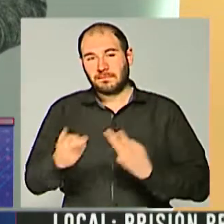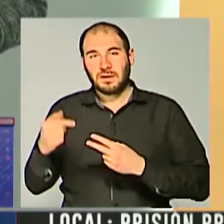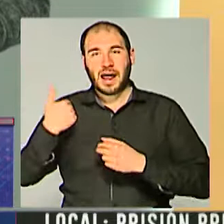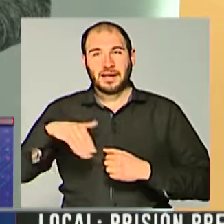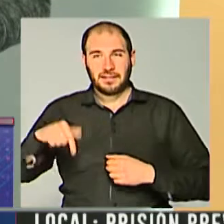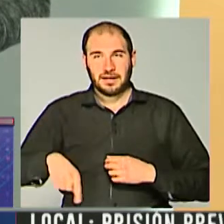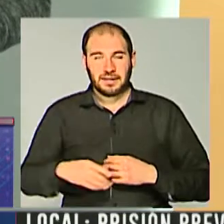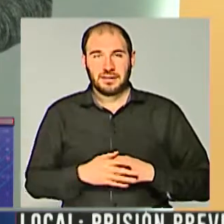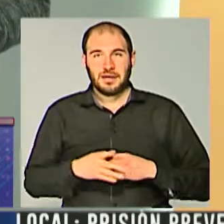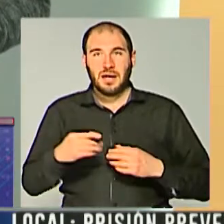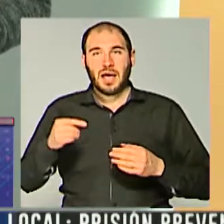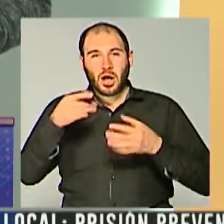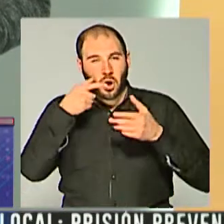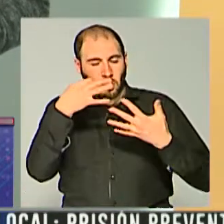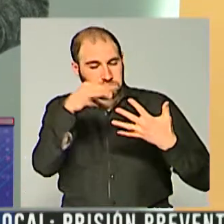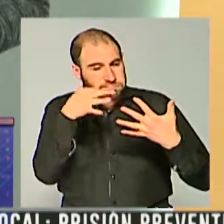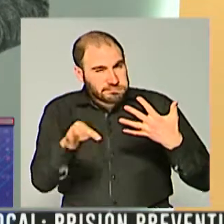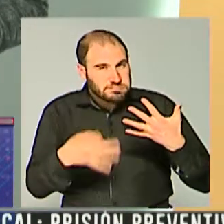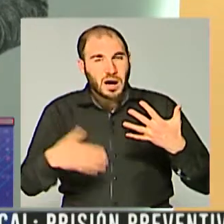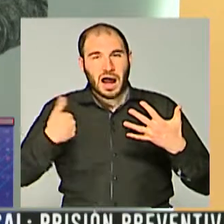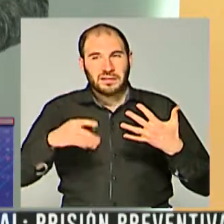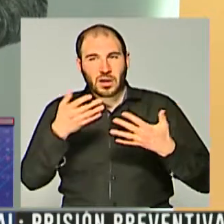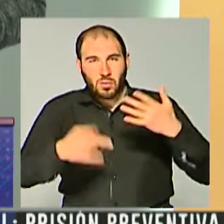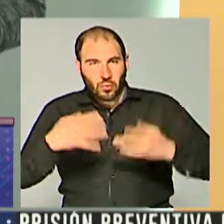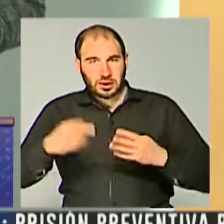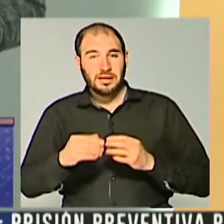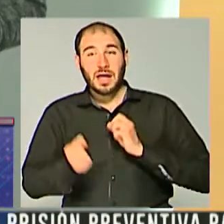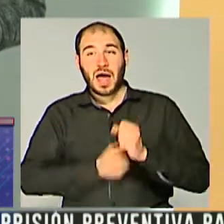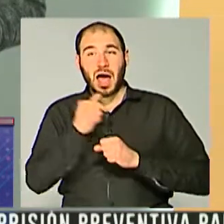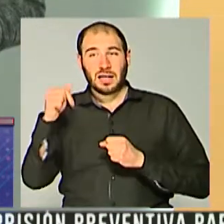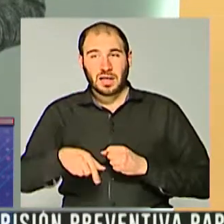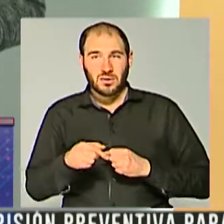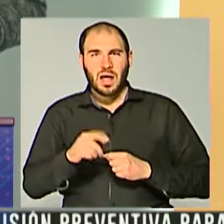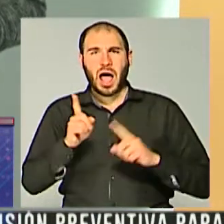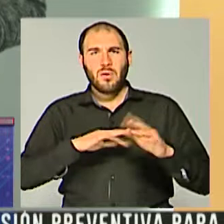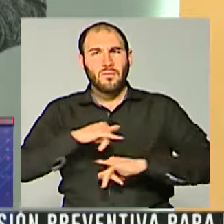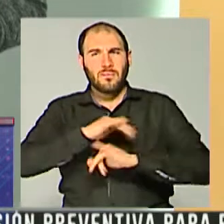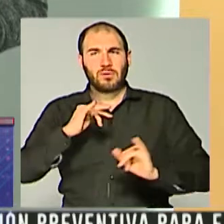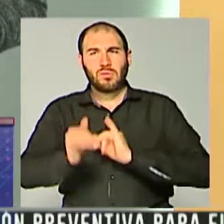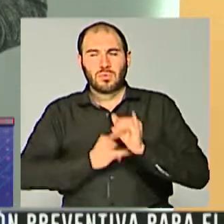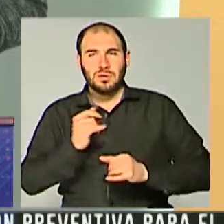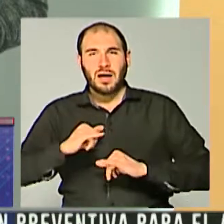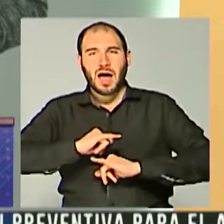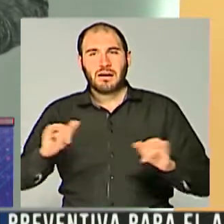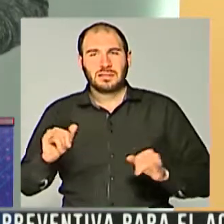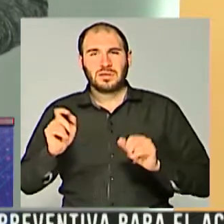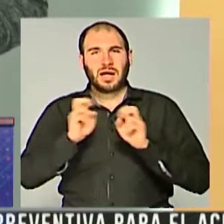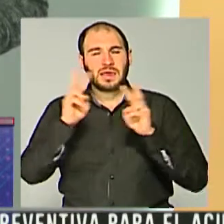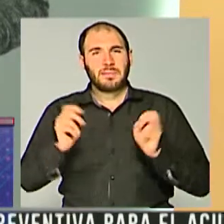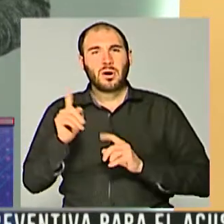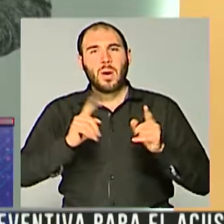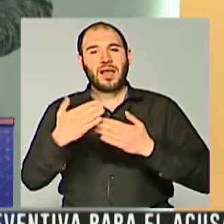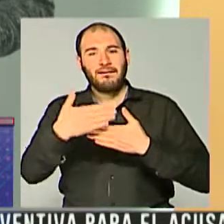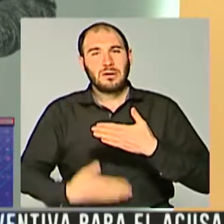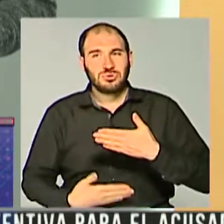internacional que está auditando las cuentas de la argentina hasta ahora han dado alguna información no han comunicado algo en relación a cuál es la